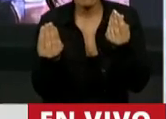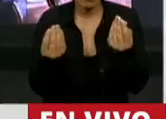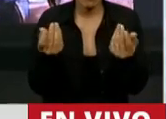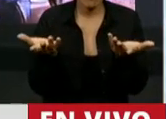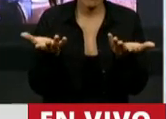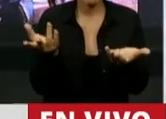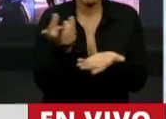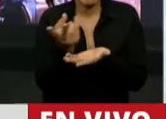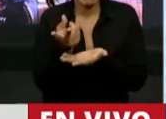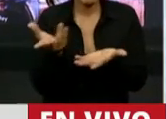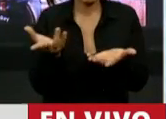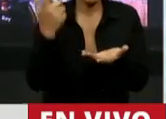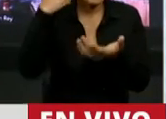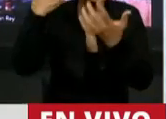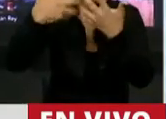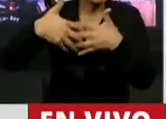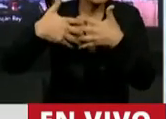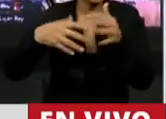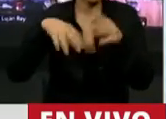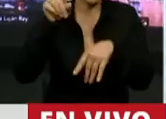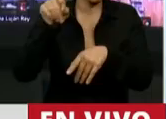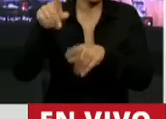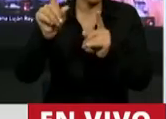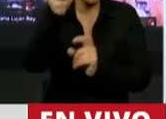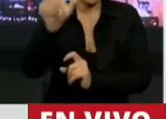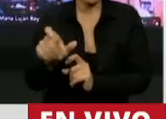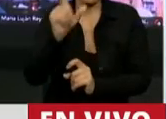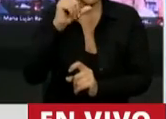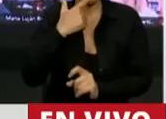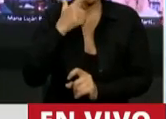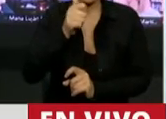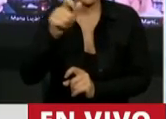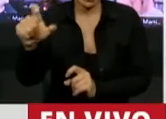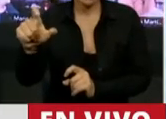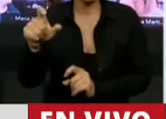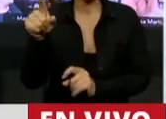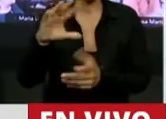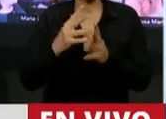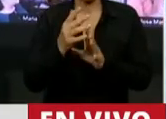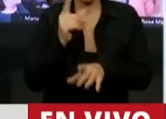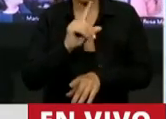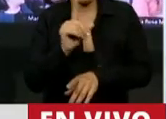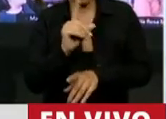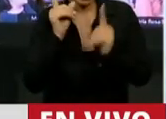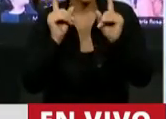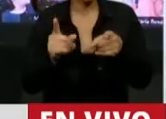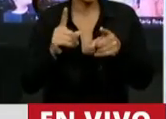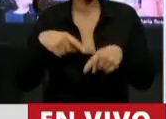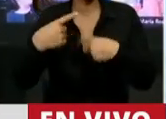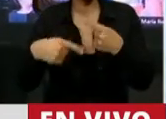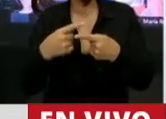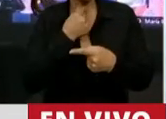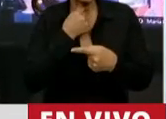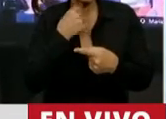de reflexión, sobre todo del jefe de la Fuerza Aérea, la negativa de él de seguir adelante con un